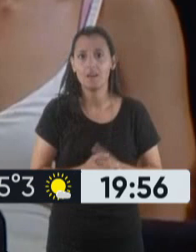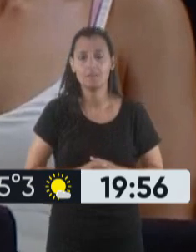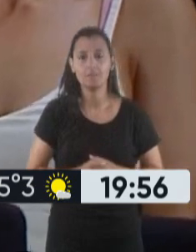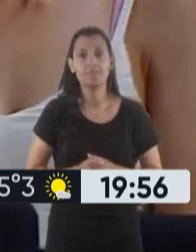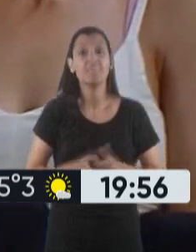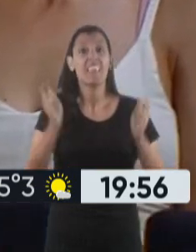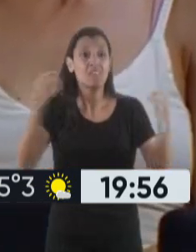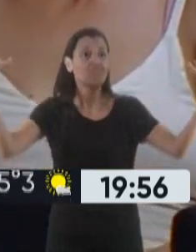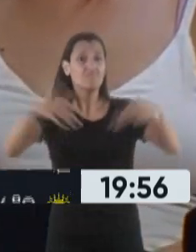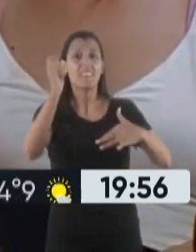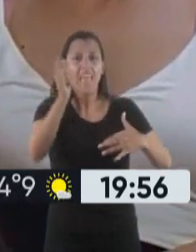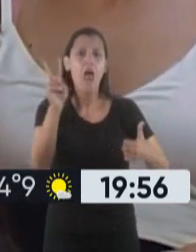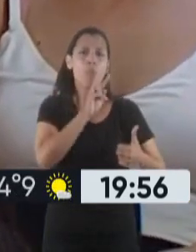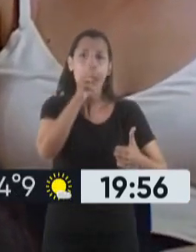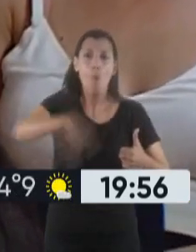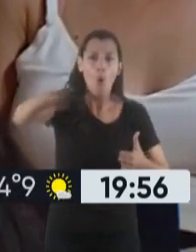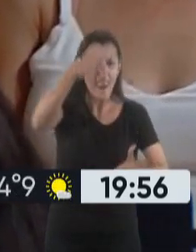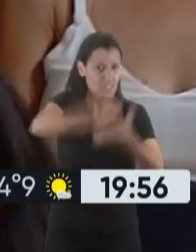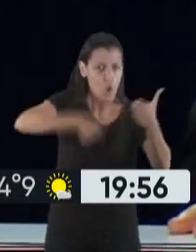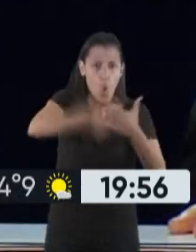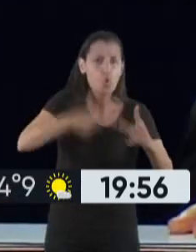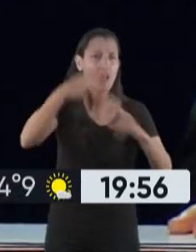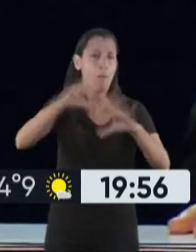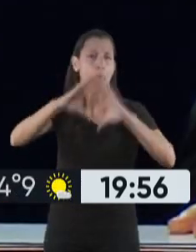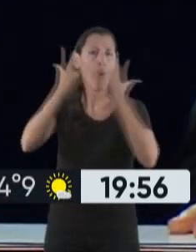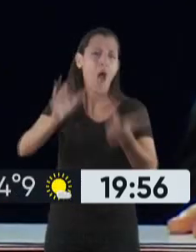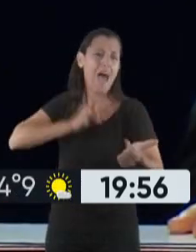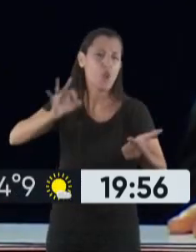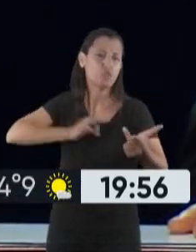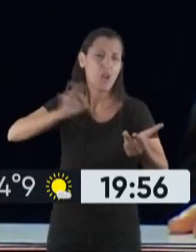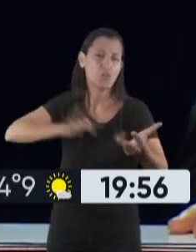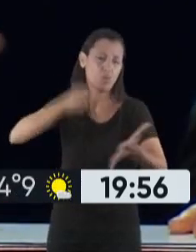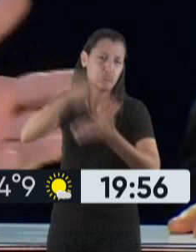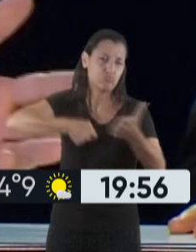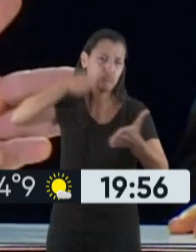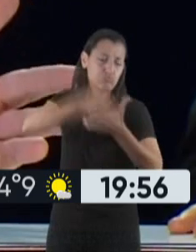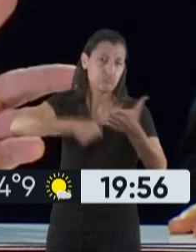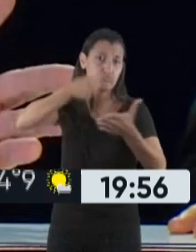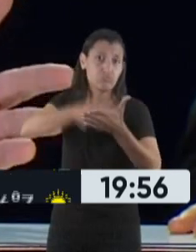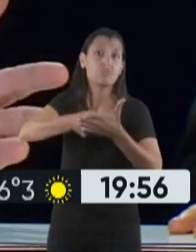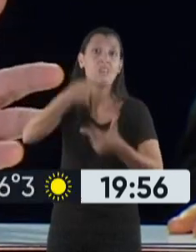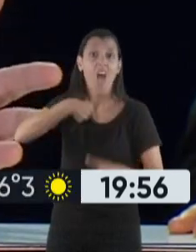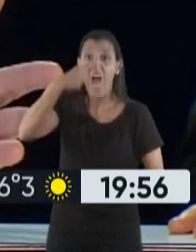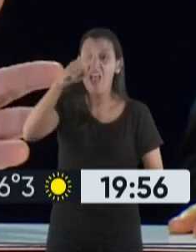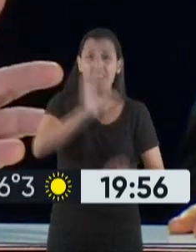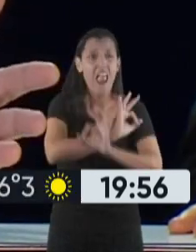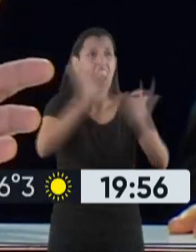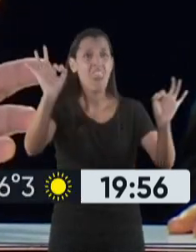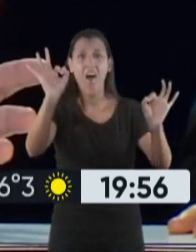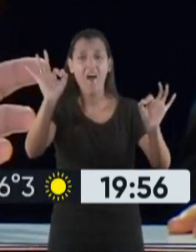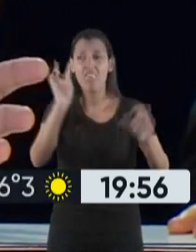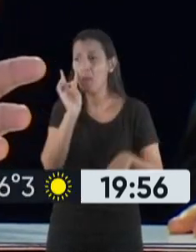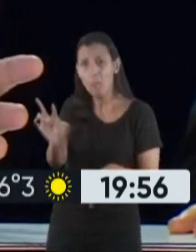de mujeres que movieron el mundo muchos años, muchos siglos, sin que nadie reconociera que movían el